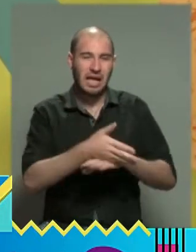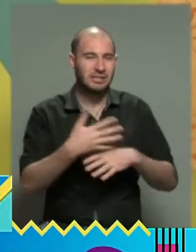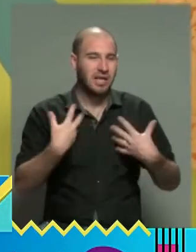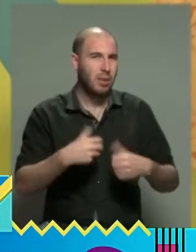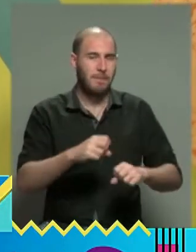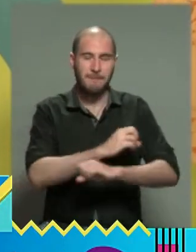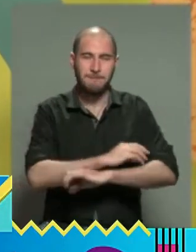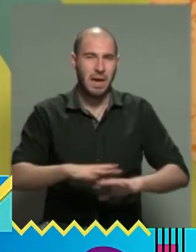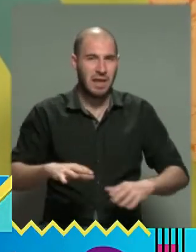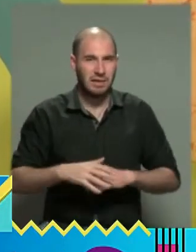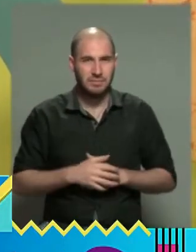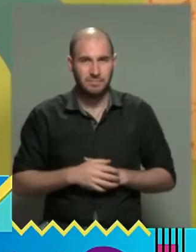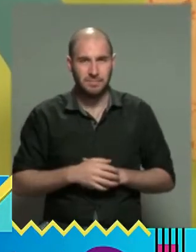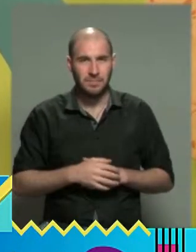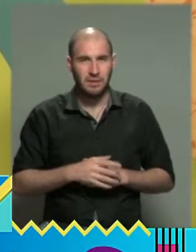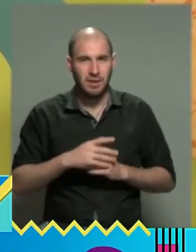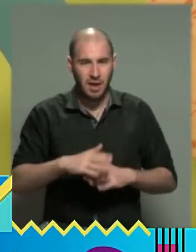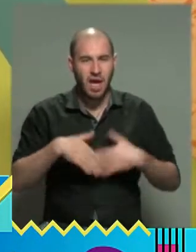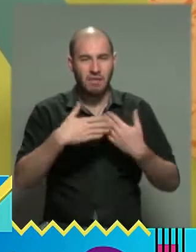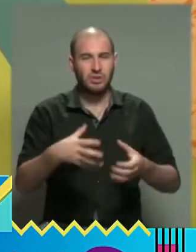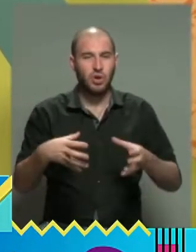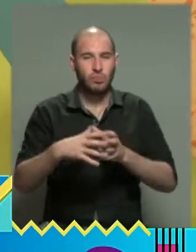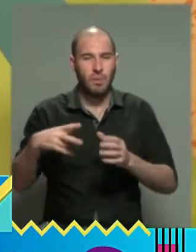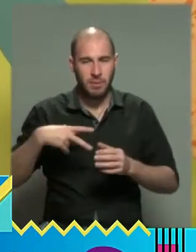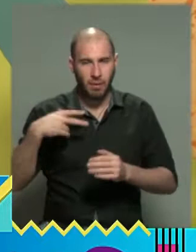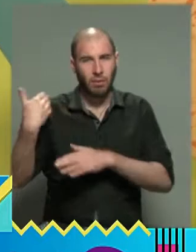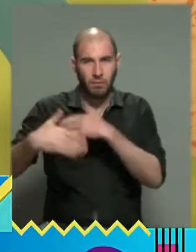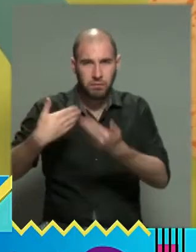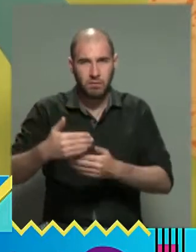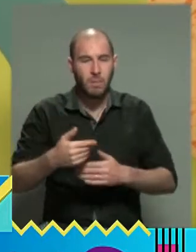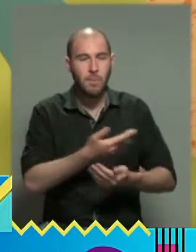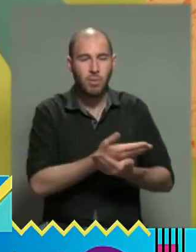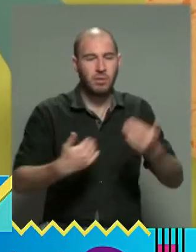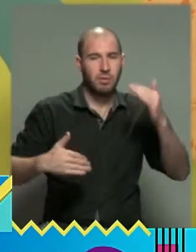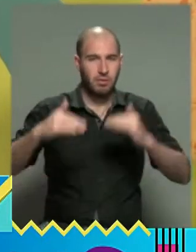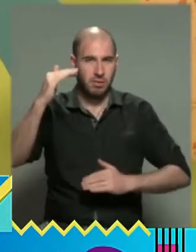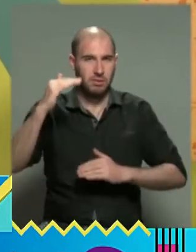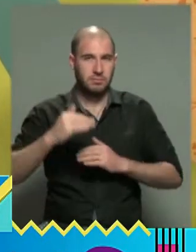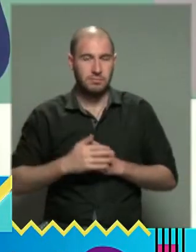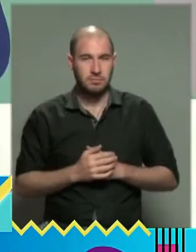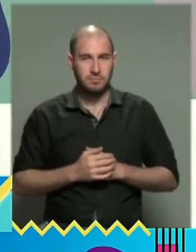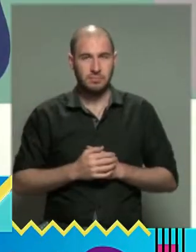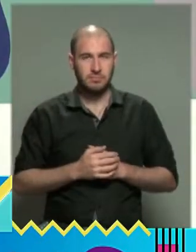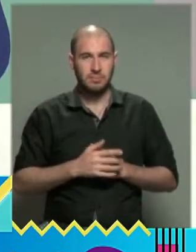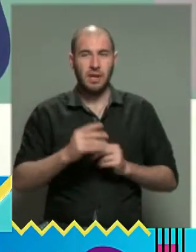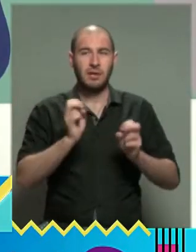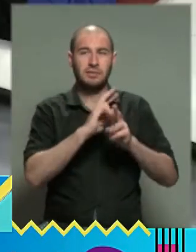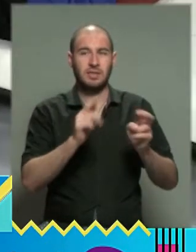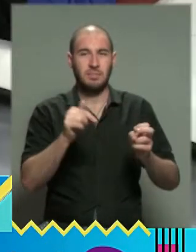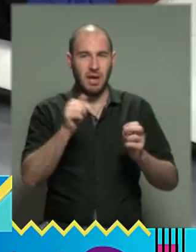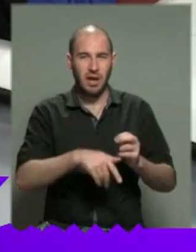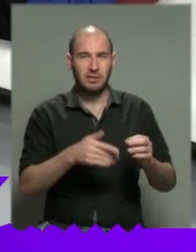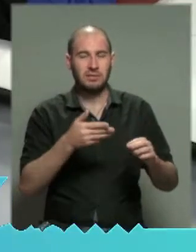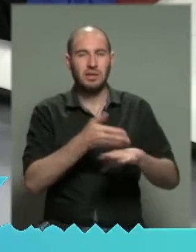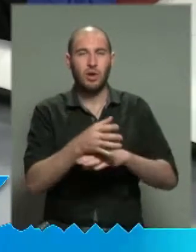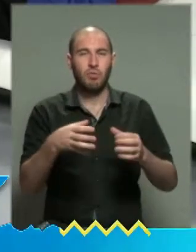salud y un avance del sector privado de la salud sobre la salud pública. Creo que ese es un tema a atender entre todas